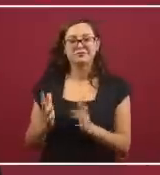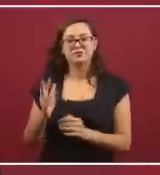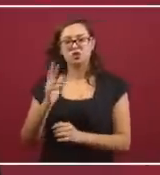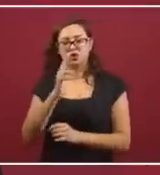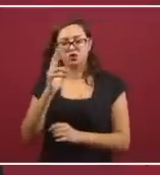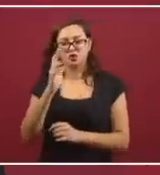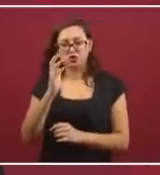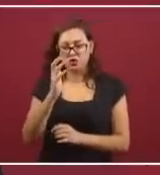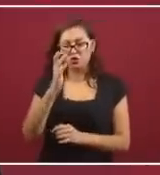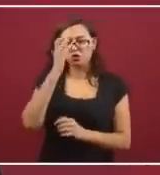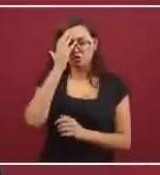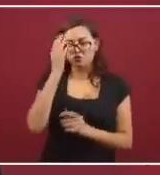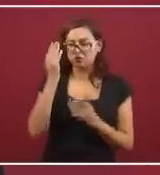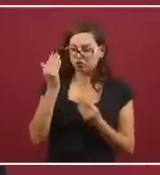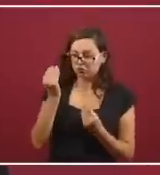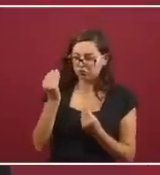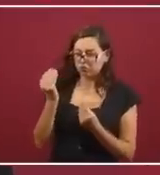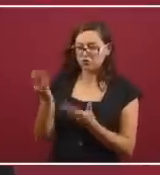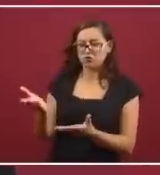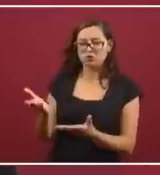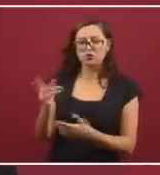como buenos ciudadanos